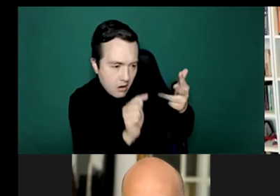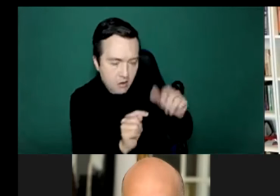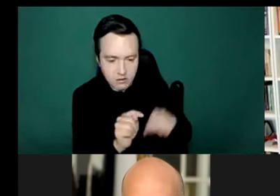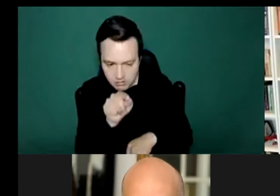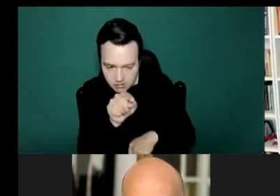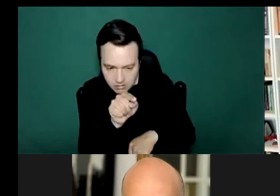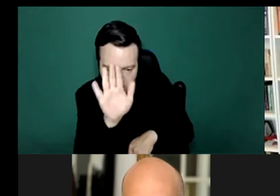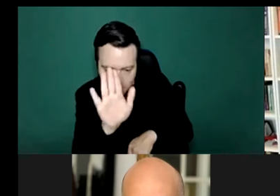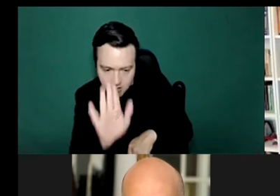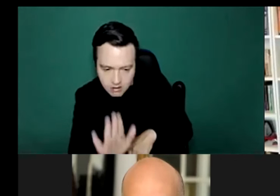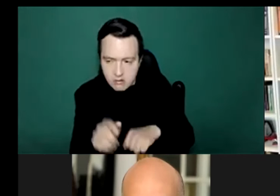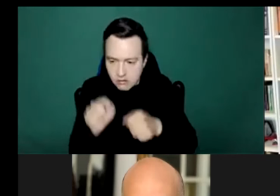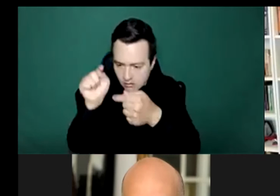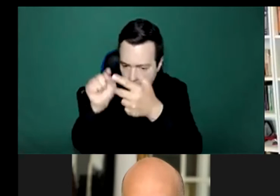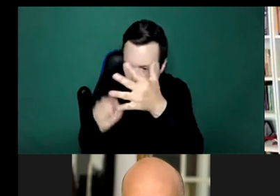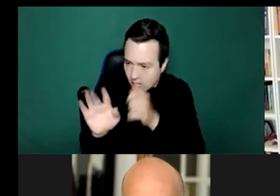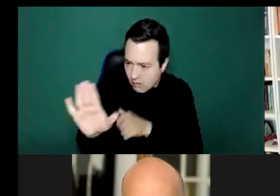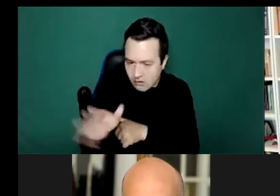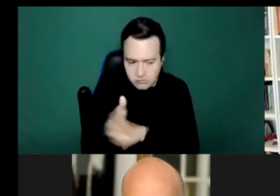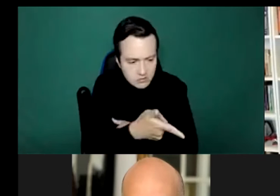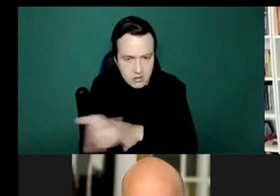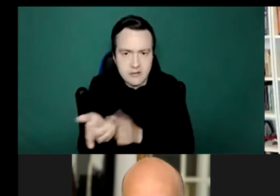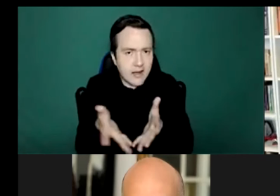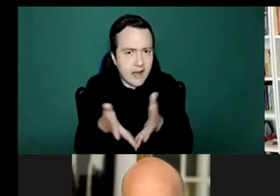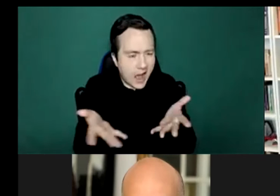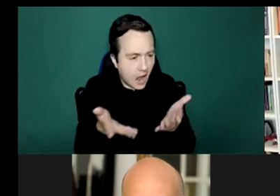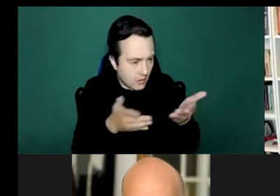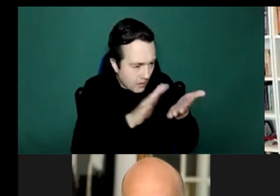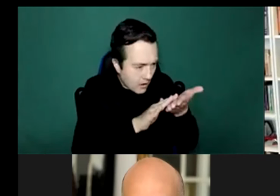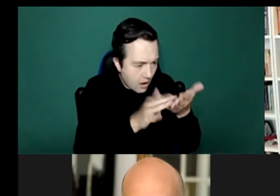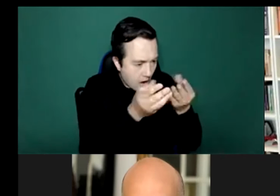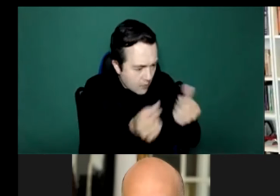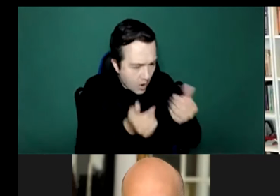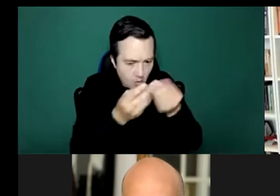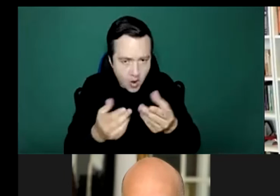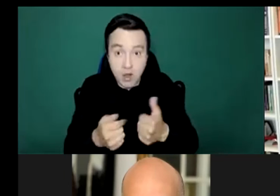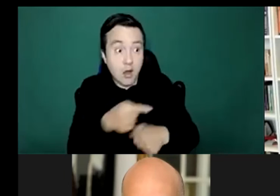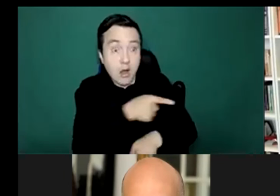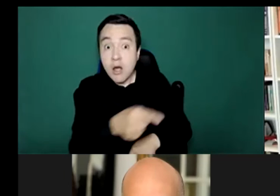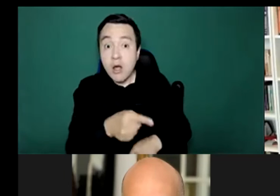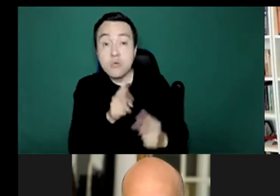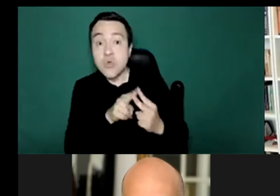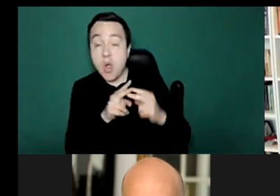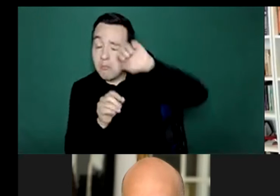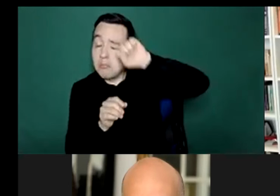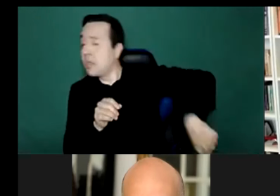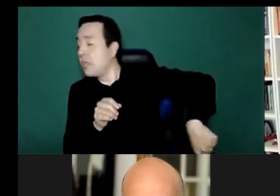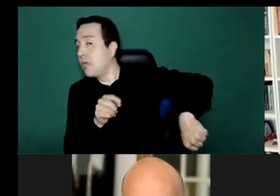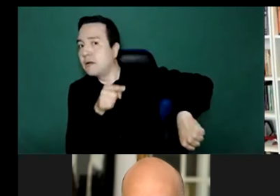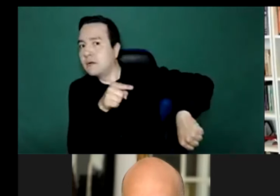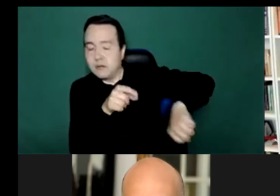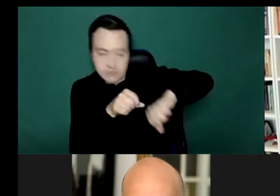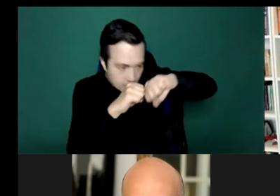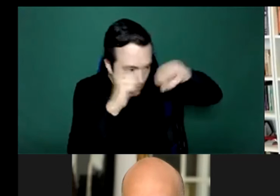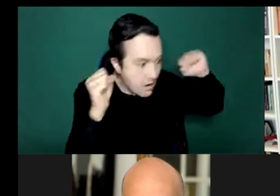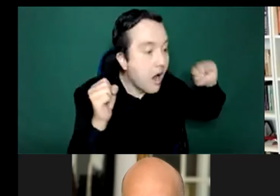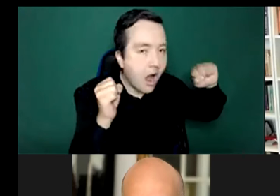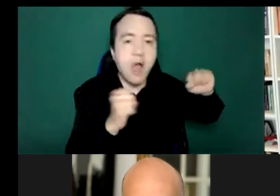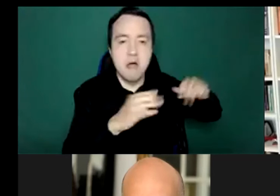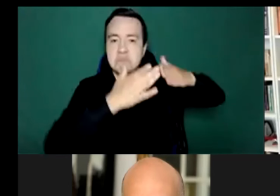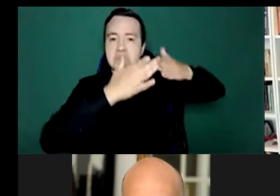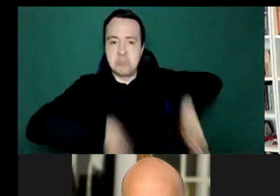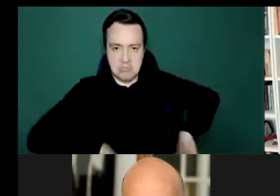No se puede superar lo que es desconocido. Comprender cómo estas se manifestan en distintos territorios y